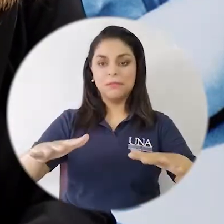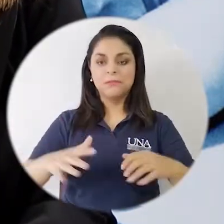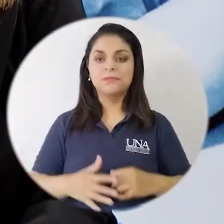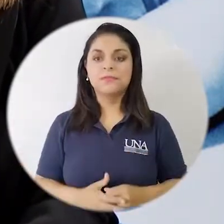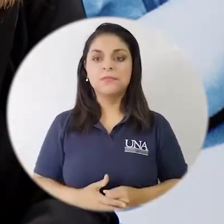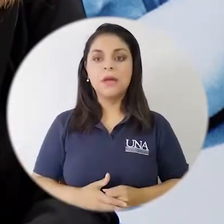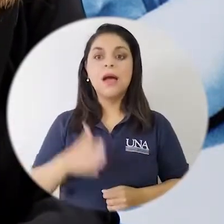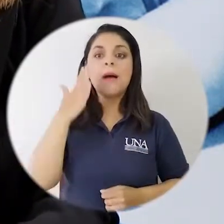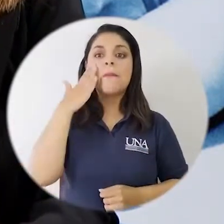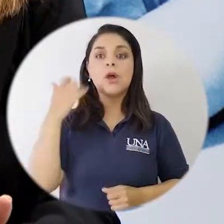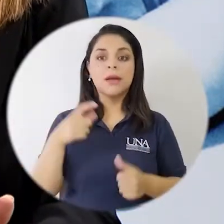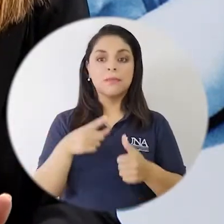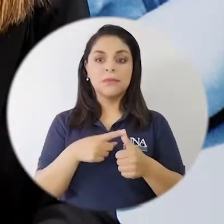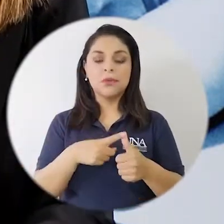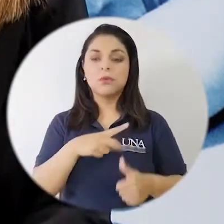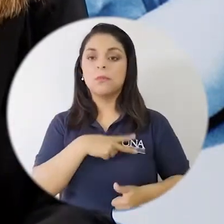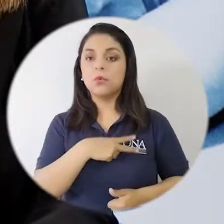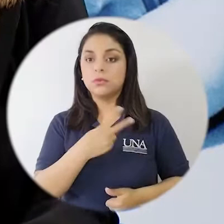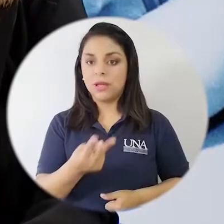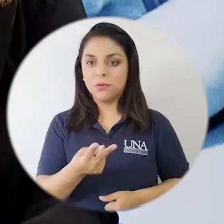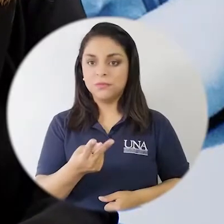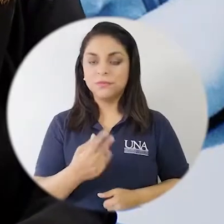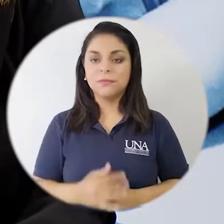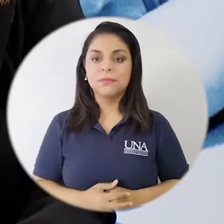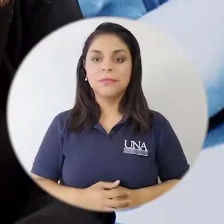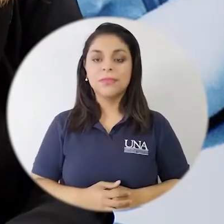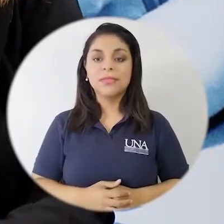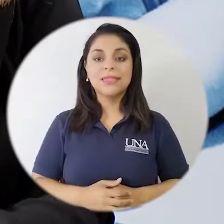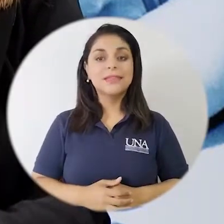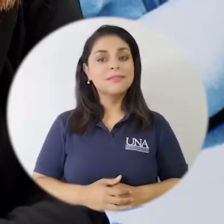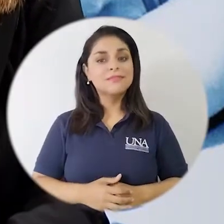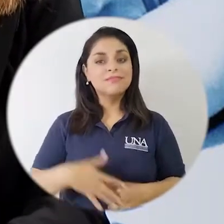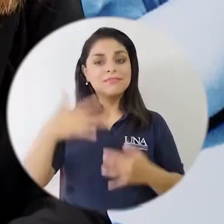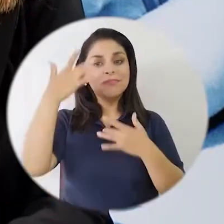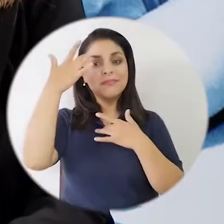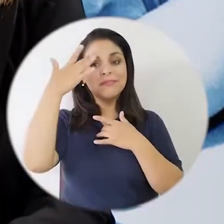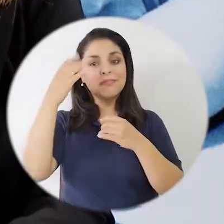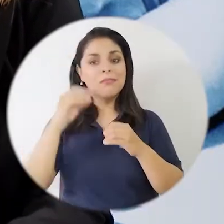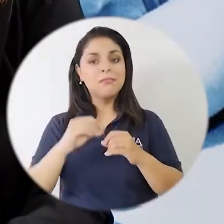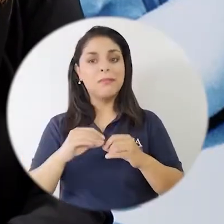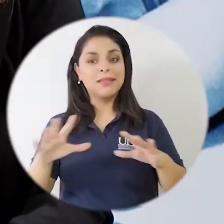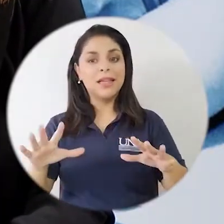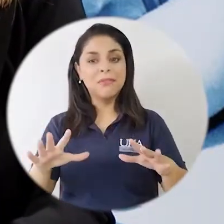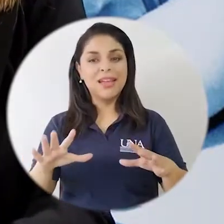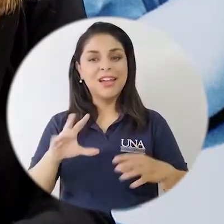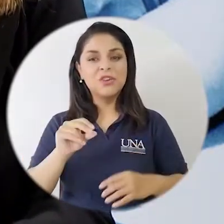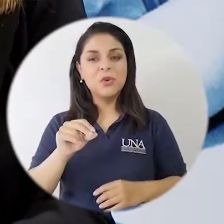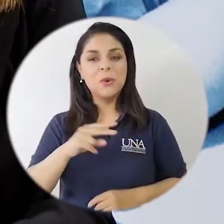voluntario, la ley habla de un teletrabajo voluntario y la pandemia en cierto modo nos hizo ser